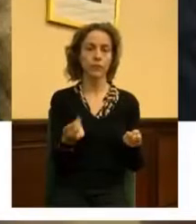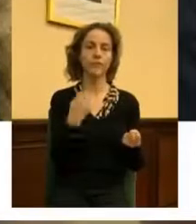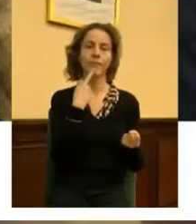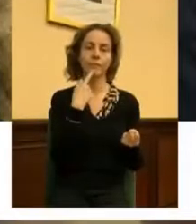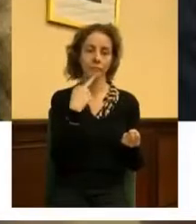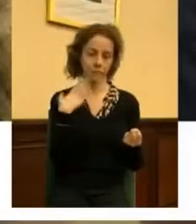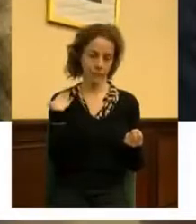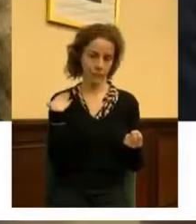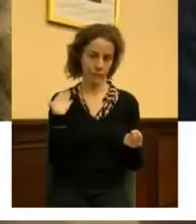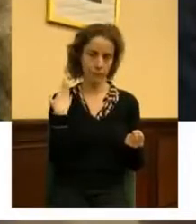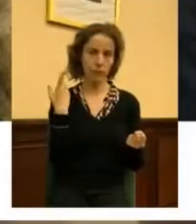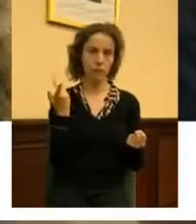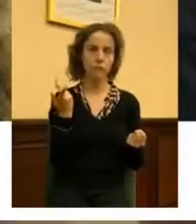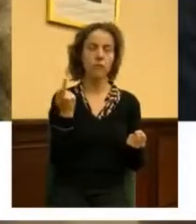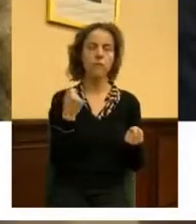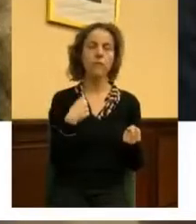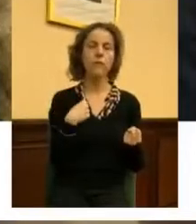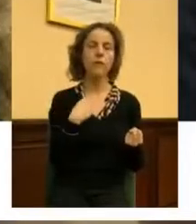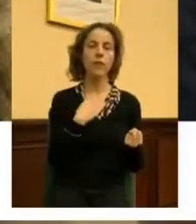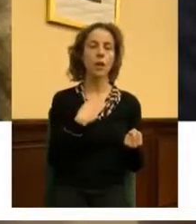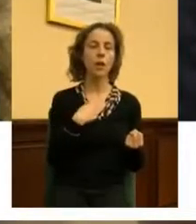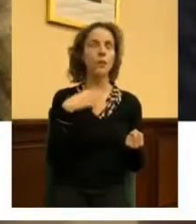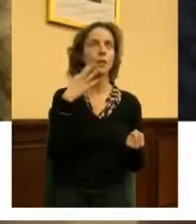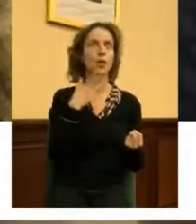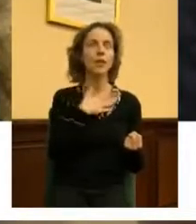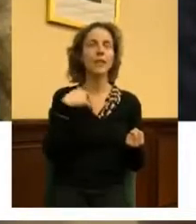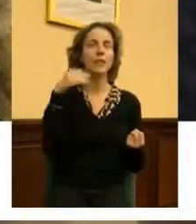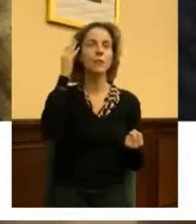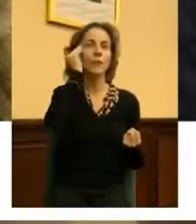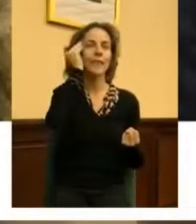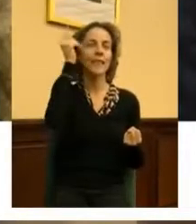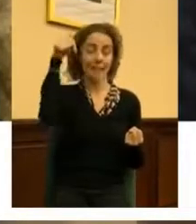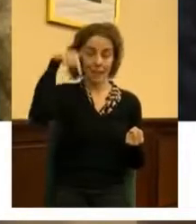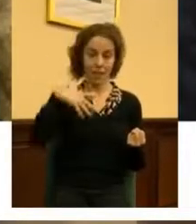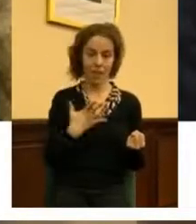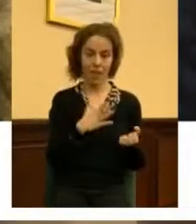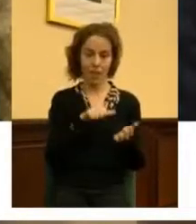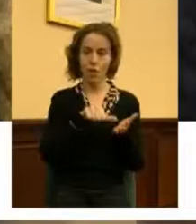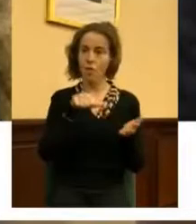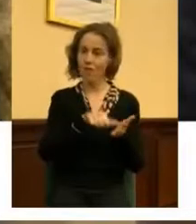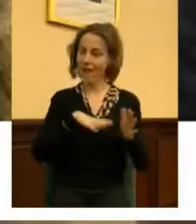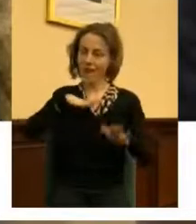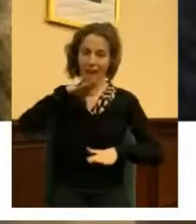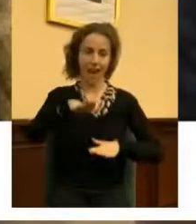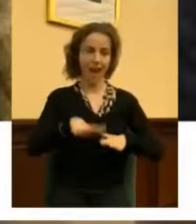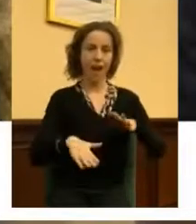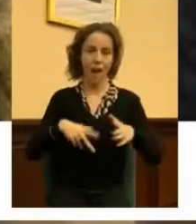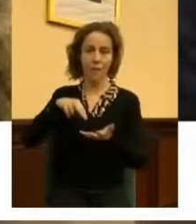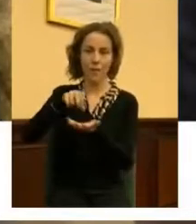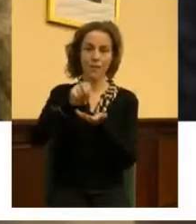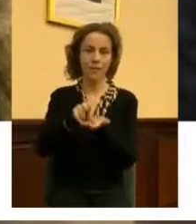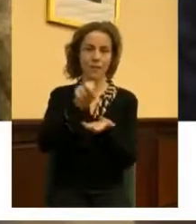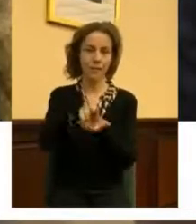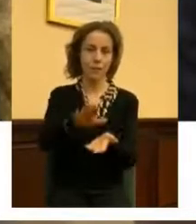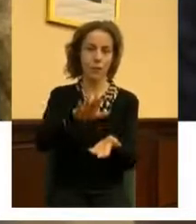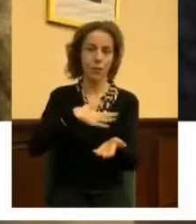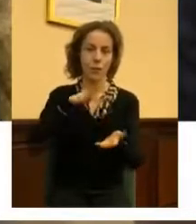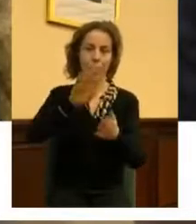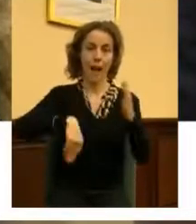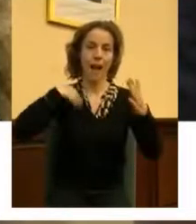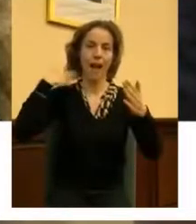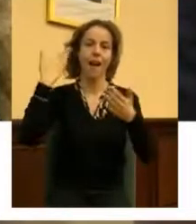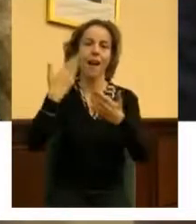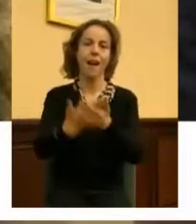Decía Isabel Cruceta: a mí me gustaría pensar que esta ciudad puede caminar hasta convertirse en